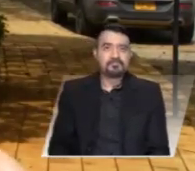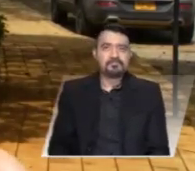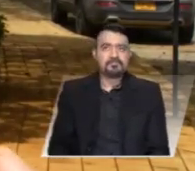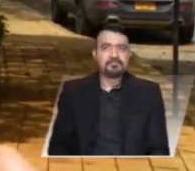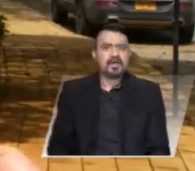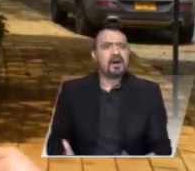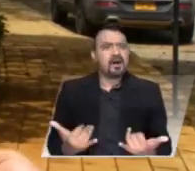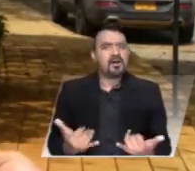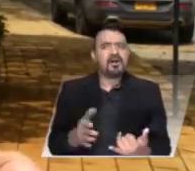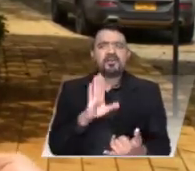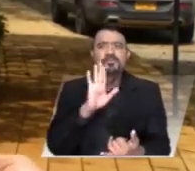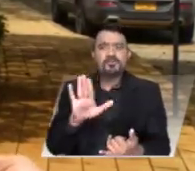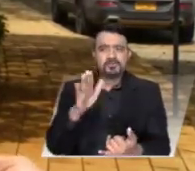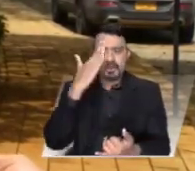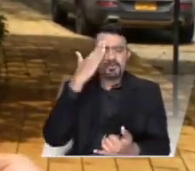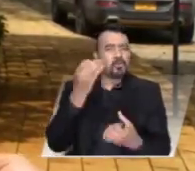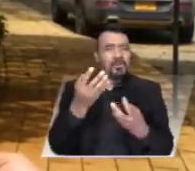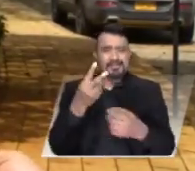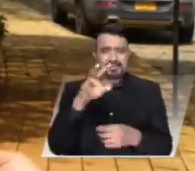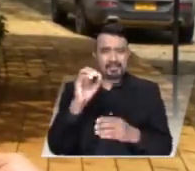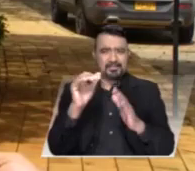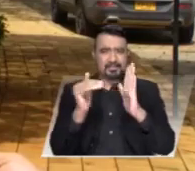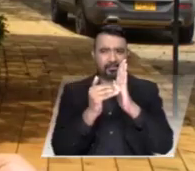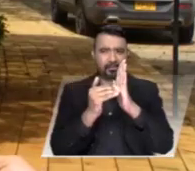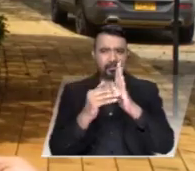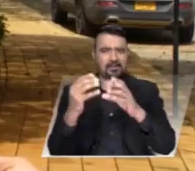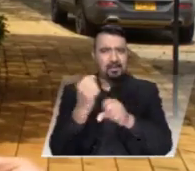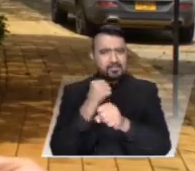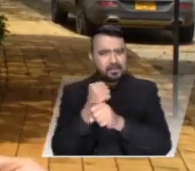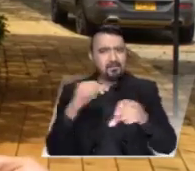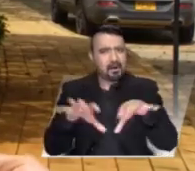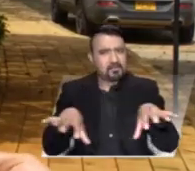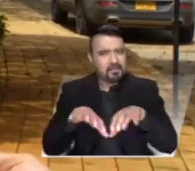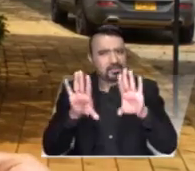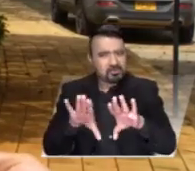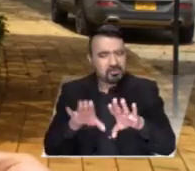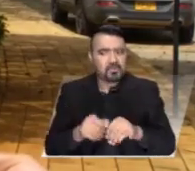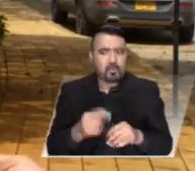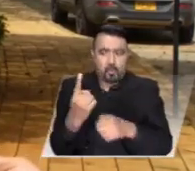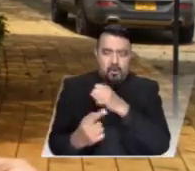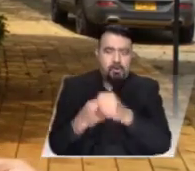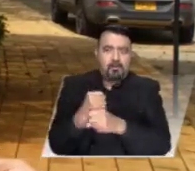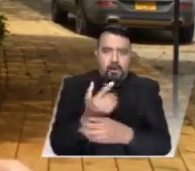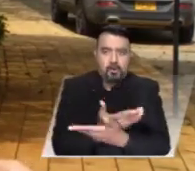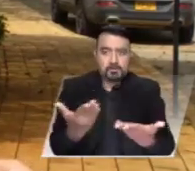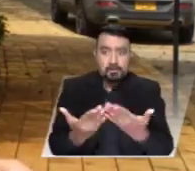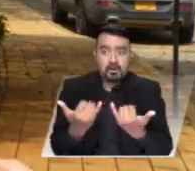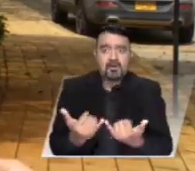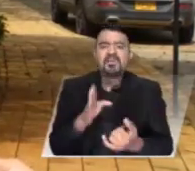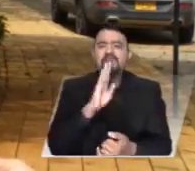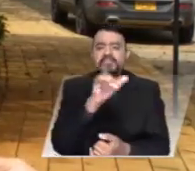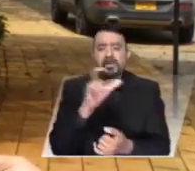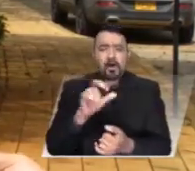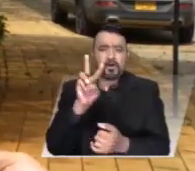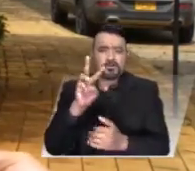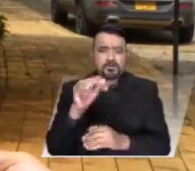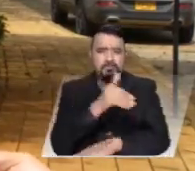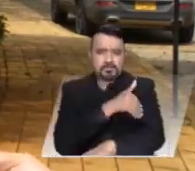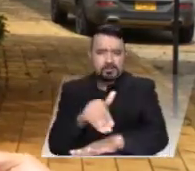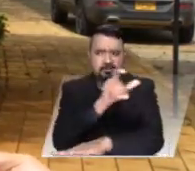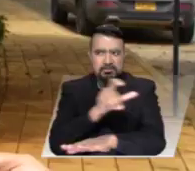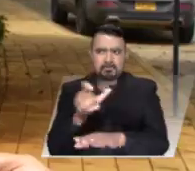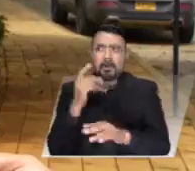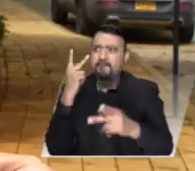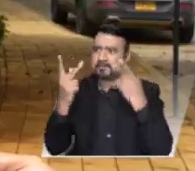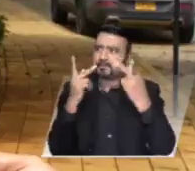de 70.000 operaciones logísticas en un año y recibimos 8 millones de visitantes, entre esos el